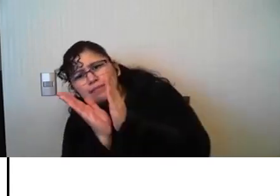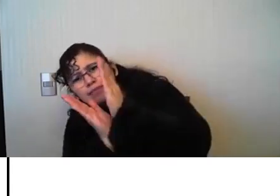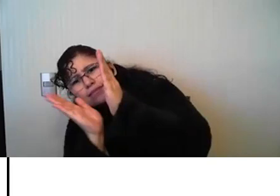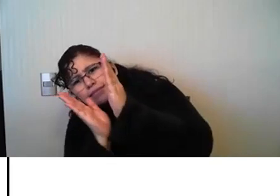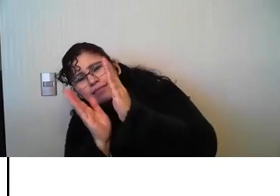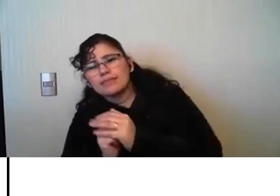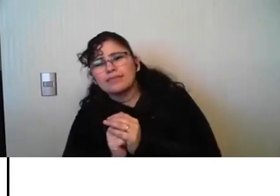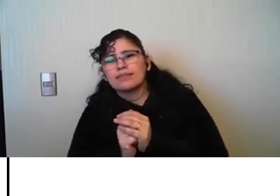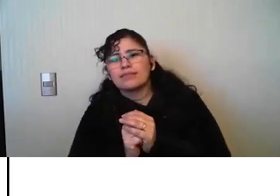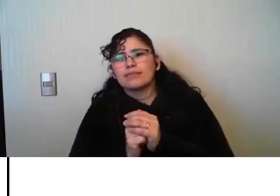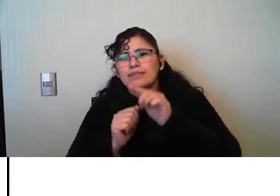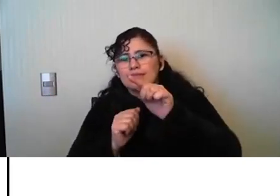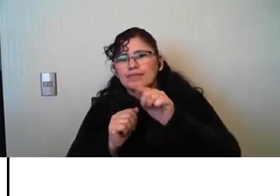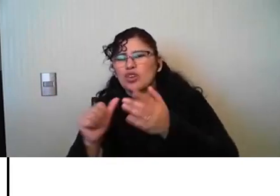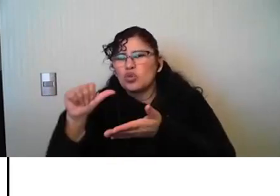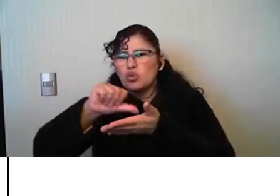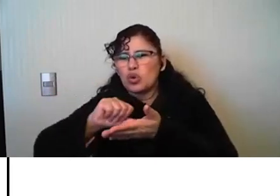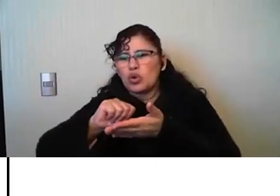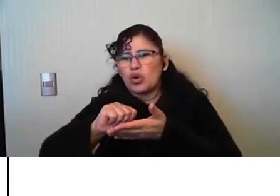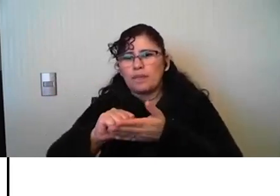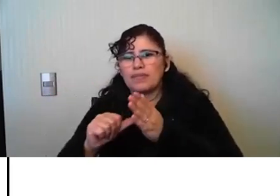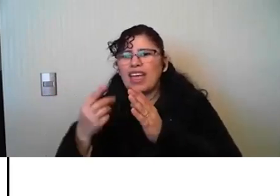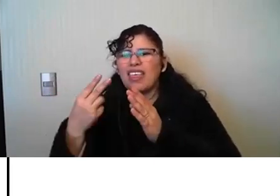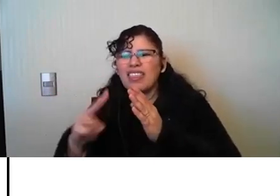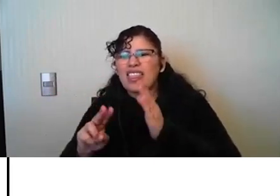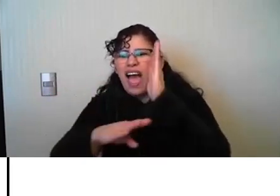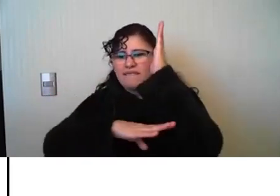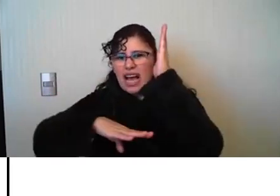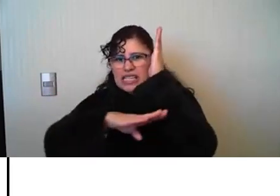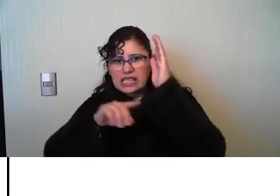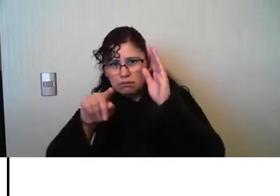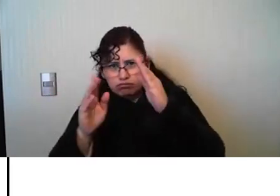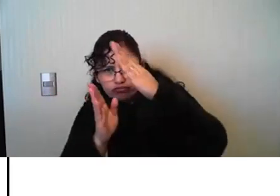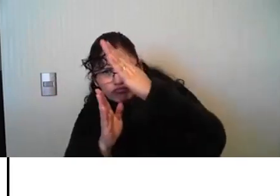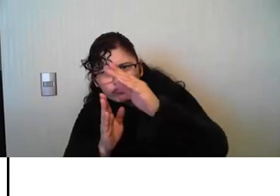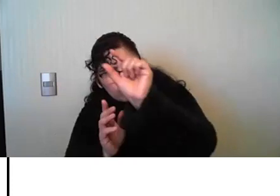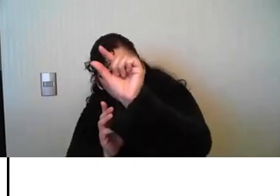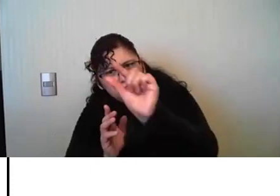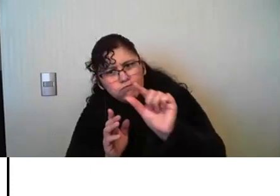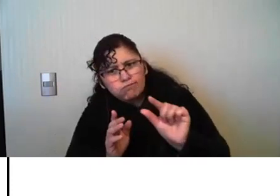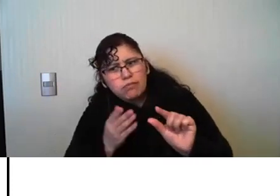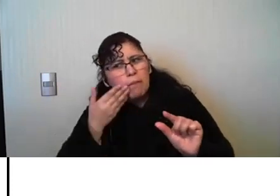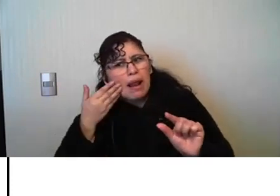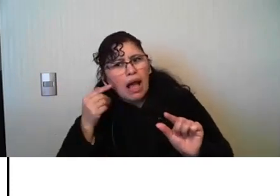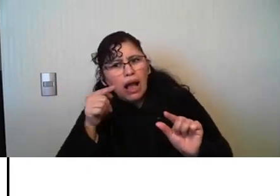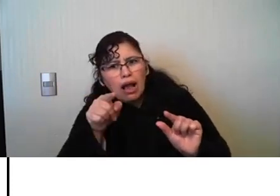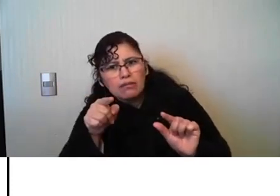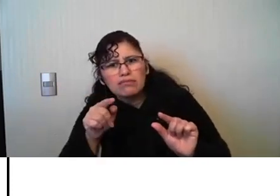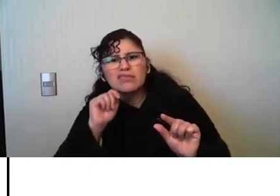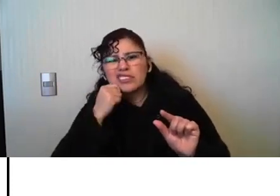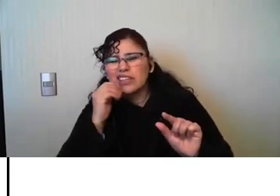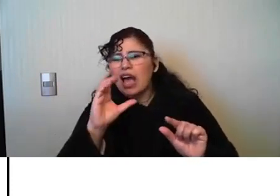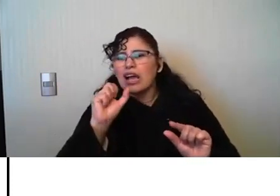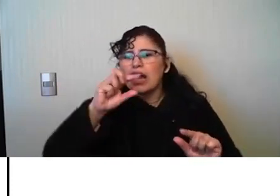del núcleo lenticular, o núcleo de la base, por esta estructura de sustancia blanca que corresponde a la cápsula